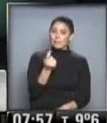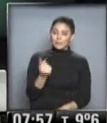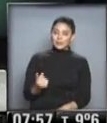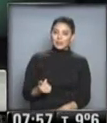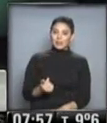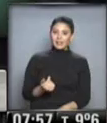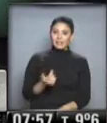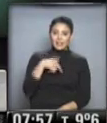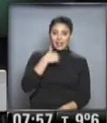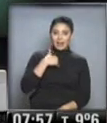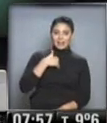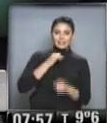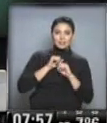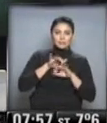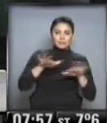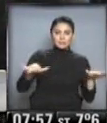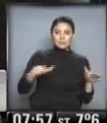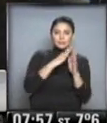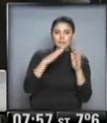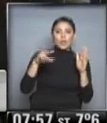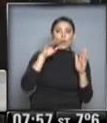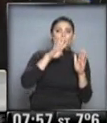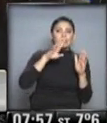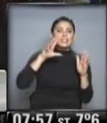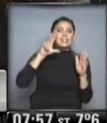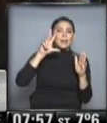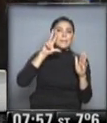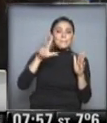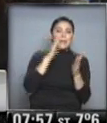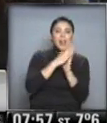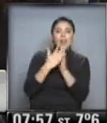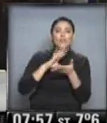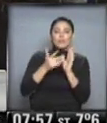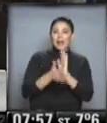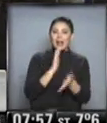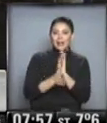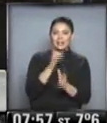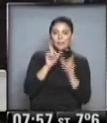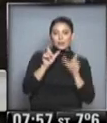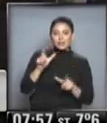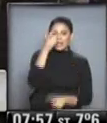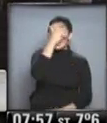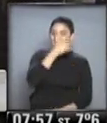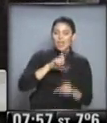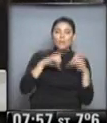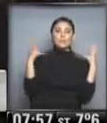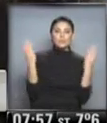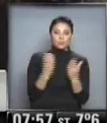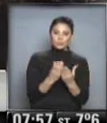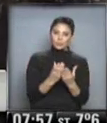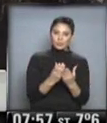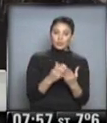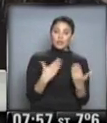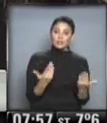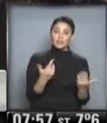generado desde Argentina una biblioteca con 43.000 libros disponibles en forma gratuita para personas ciegas de todo el mundo. Y bueno, tiene